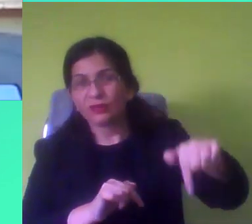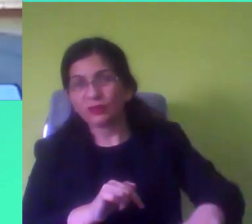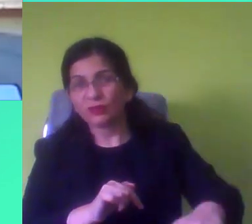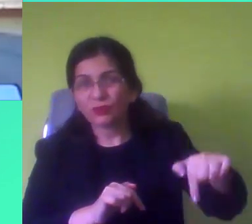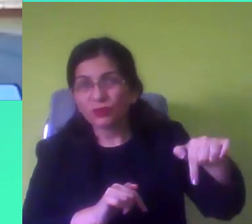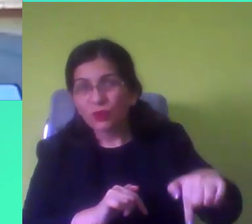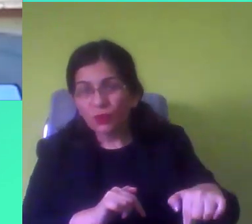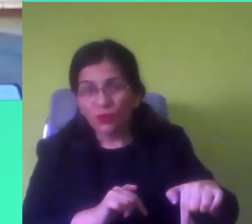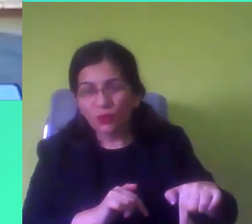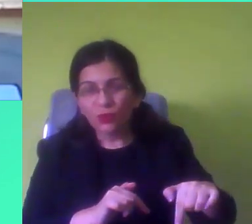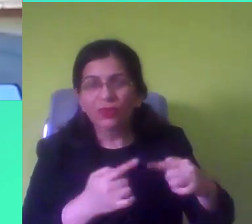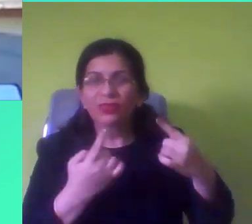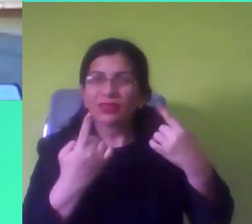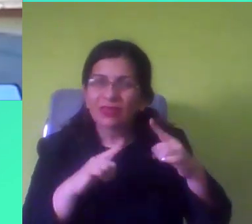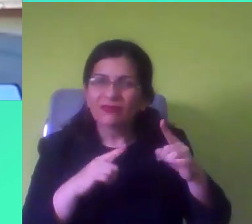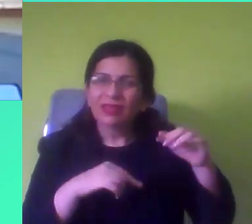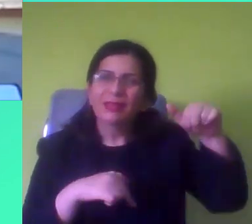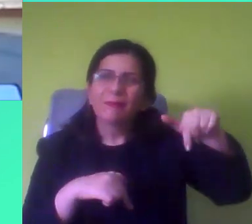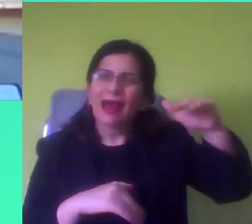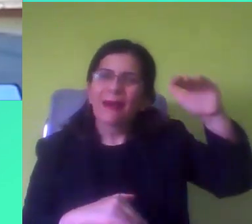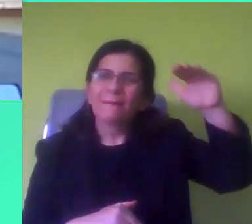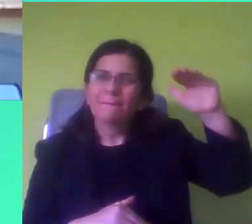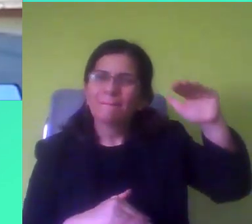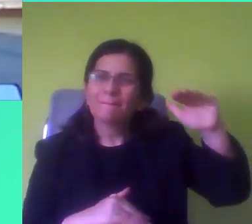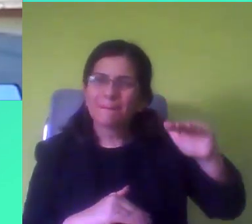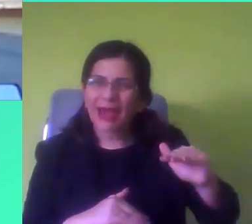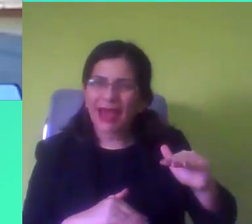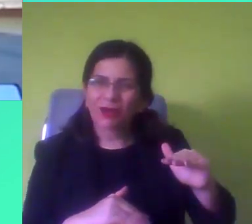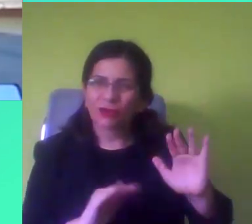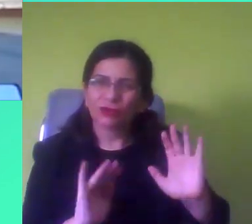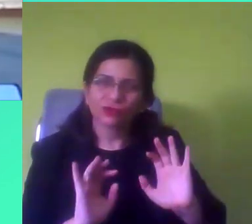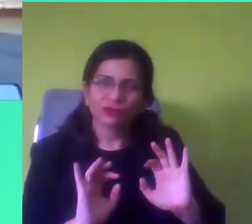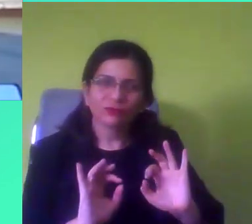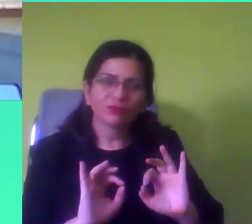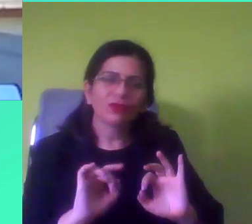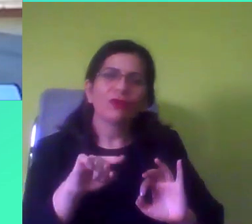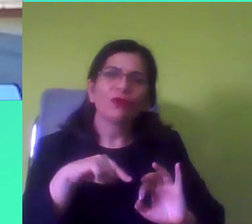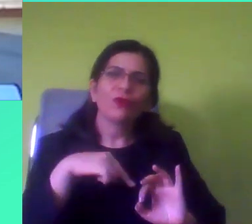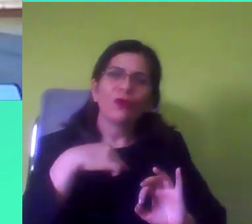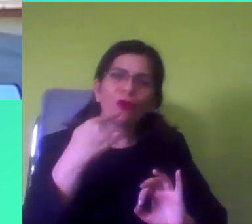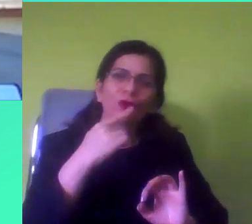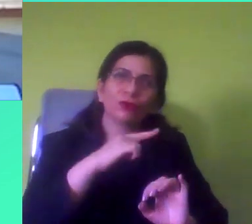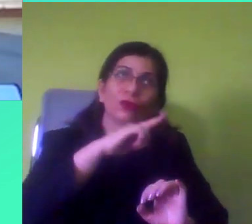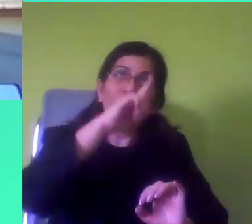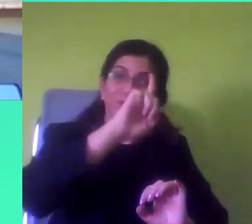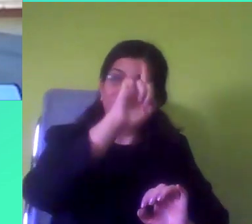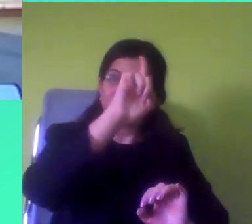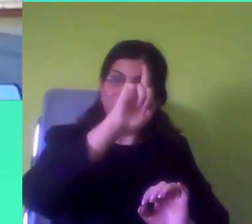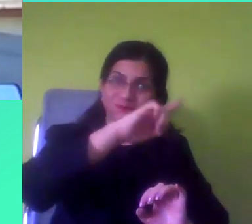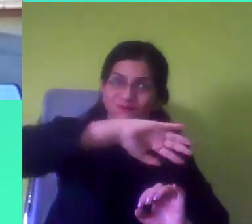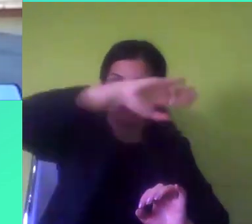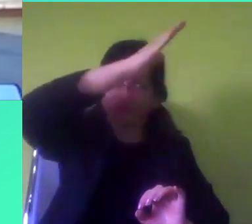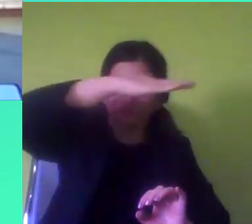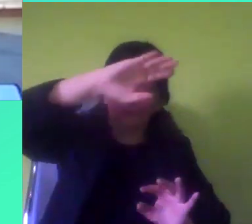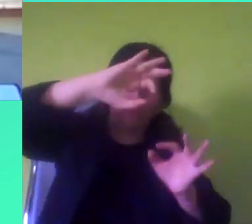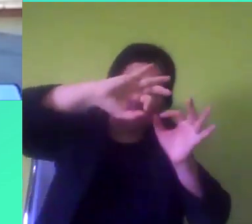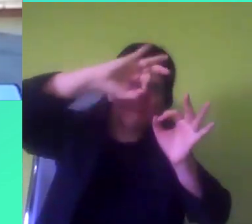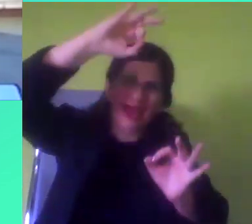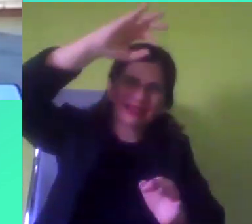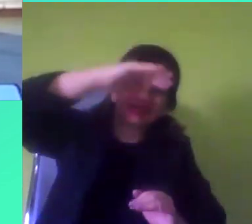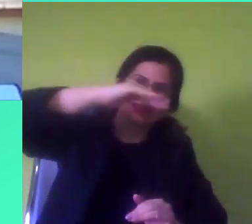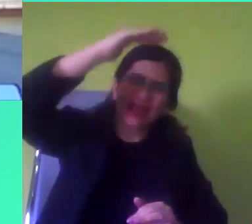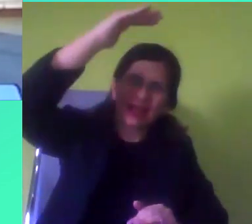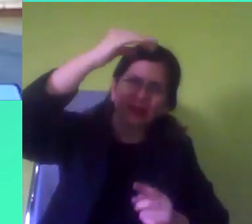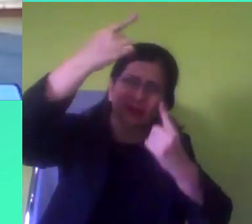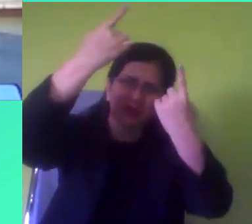altura, y cómo los glaciares que están en latitudes más bajas, más cerca del Ecuador, están a alturas más altas. Y esto nos va a